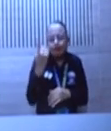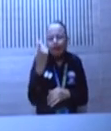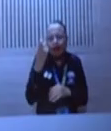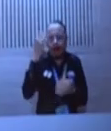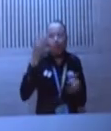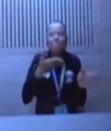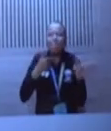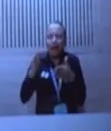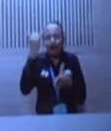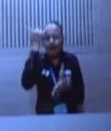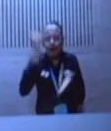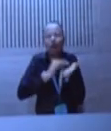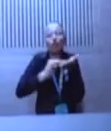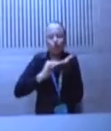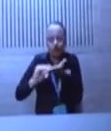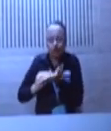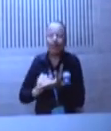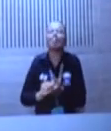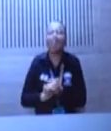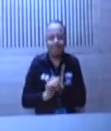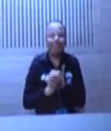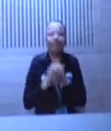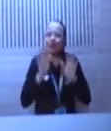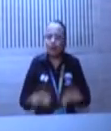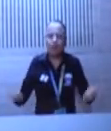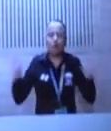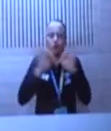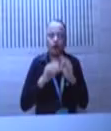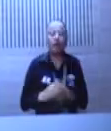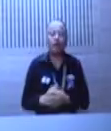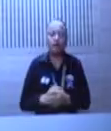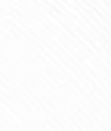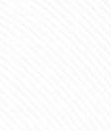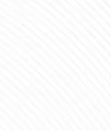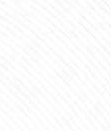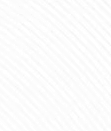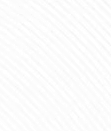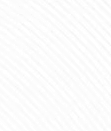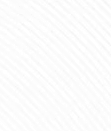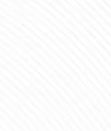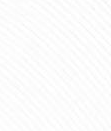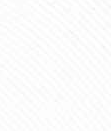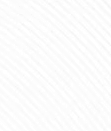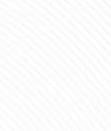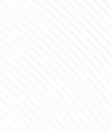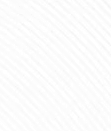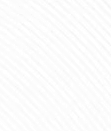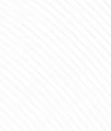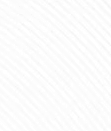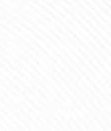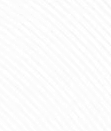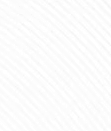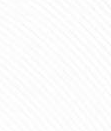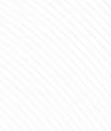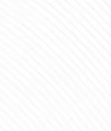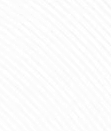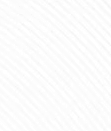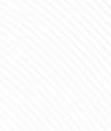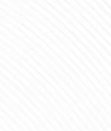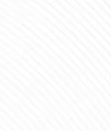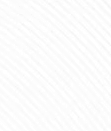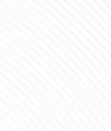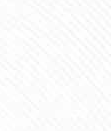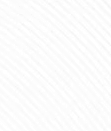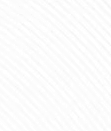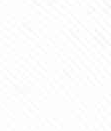a los temas de cambio climático en modernización administrativa nosotros tenemos una capacidad en sistemas de información que podemos poner al servicio de ustedes en